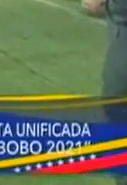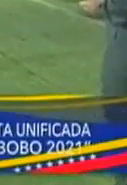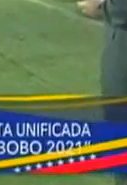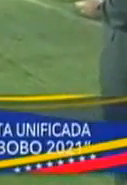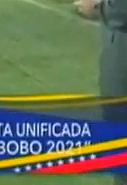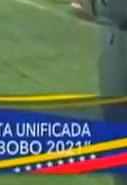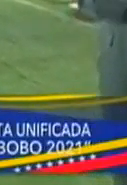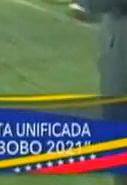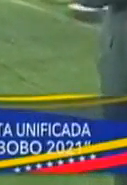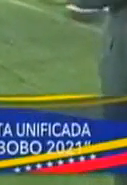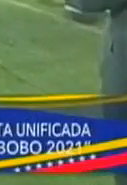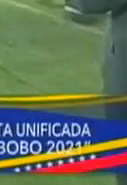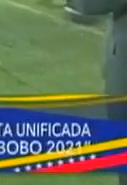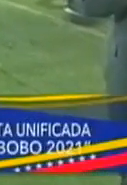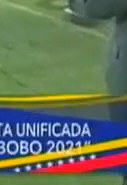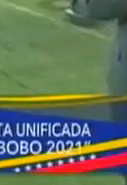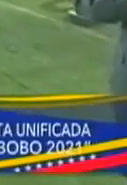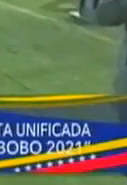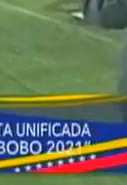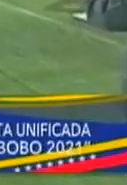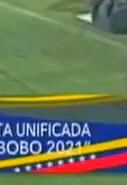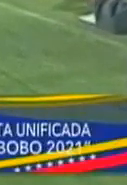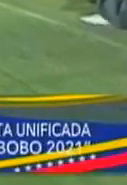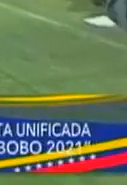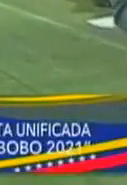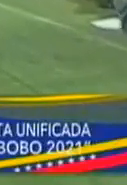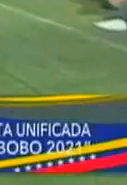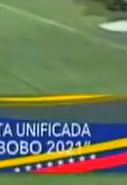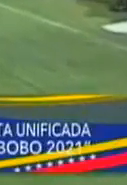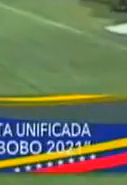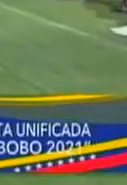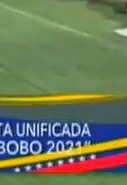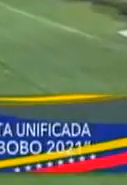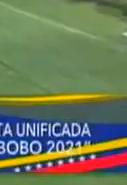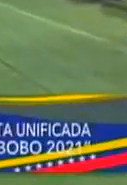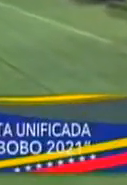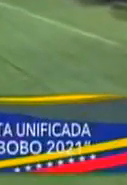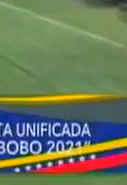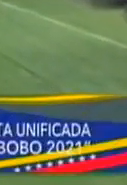también para que la milicia bolivariana, que es, yo lo digo así, es